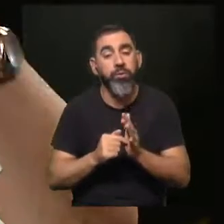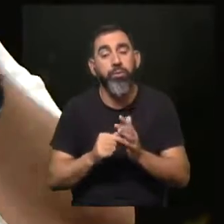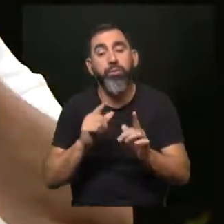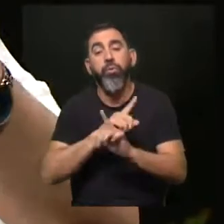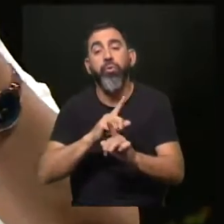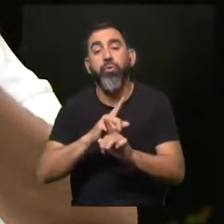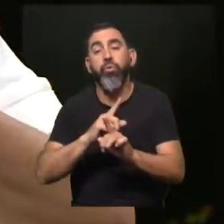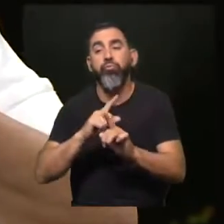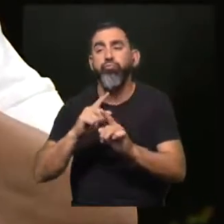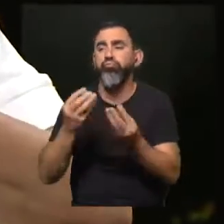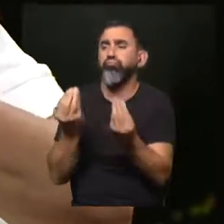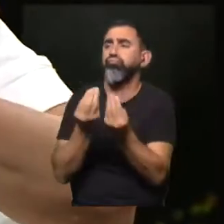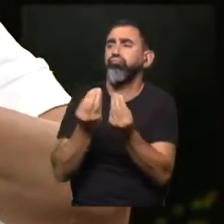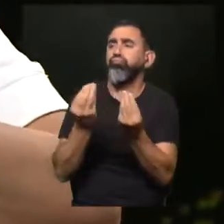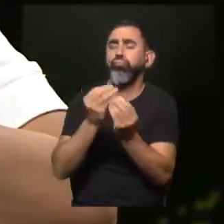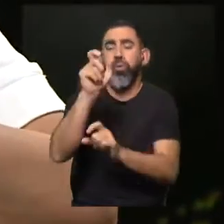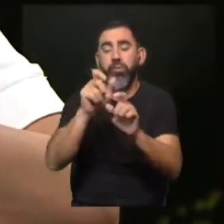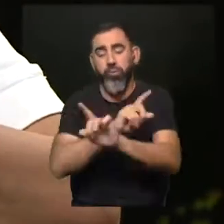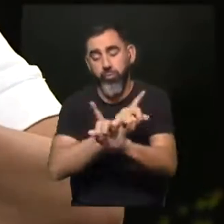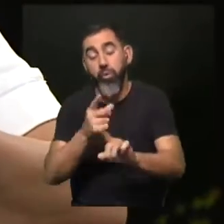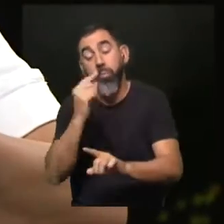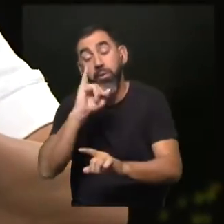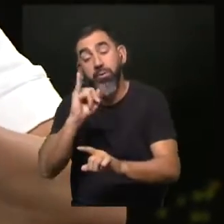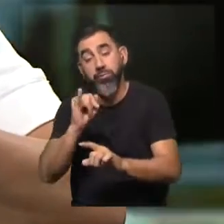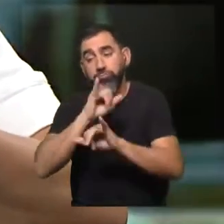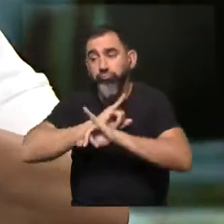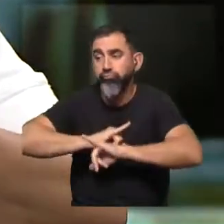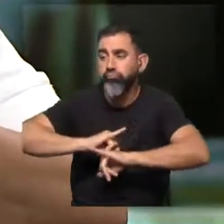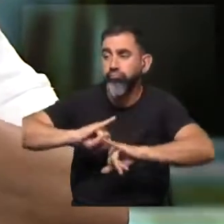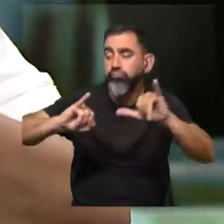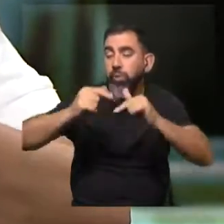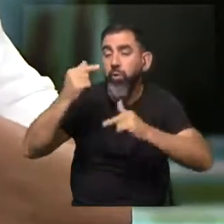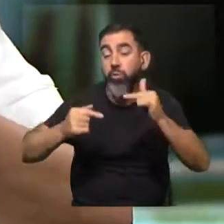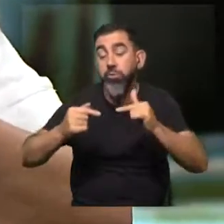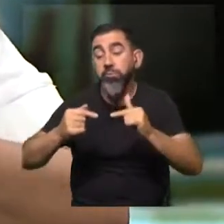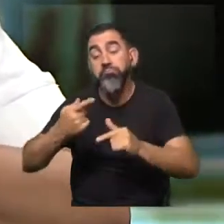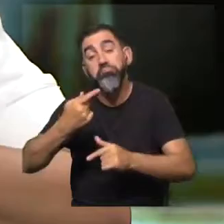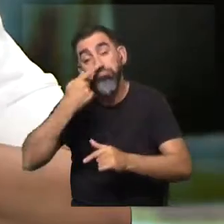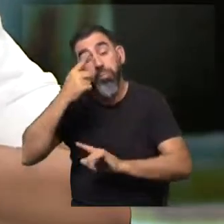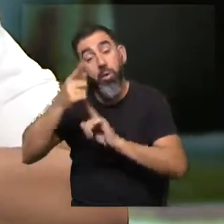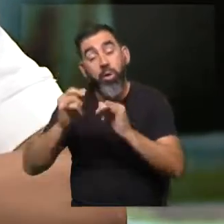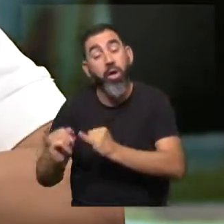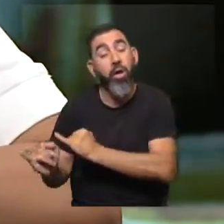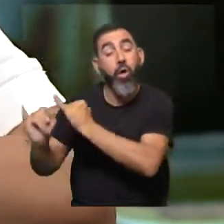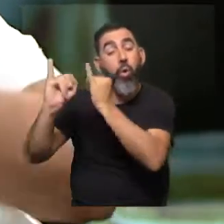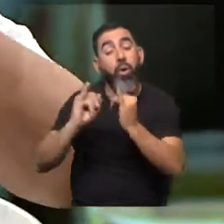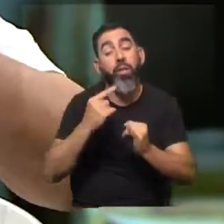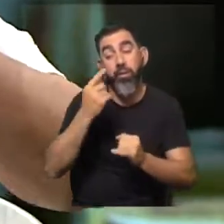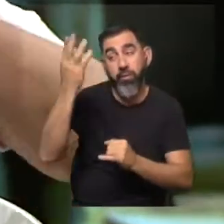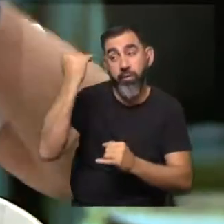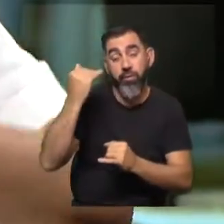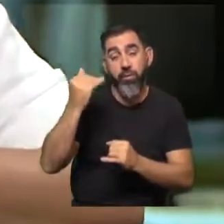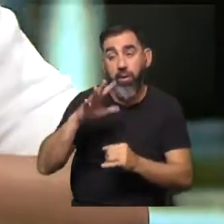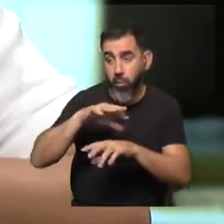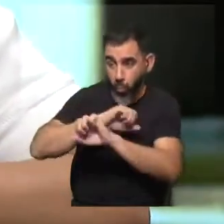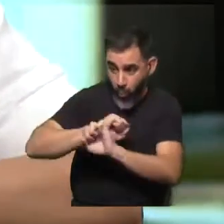tengamos una llegada de todos. Sin embargo, cuando damos a conocer lo que hacemos, ahí ellos en las jornadas pasó que nos decían, pero entonces tal análisis